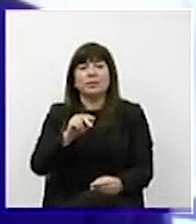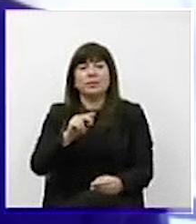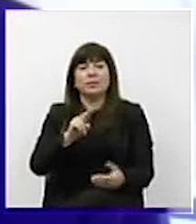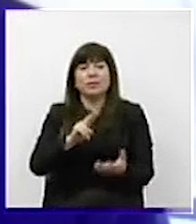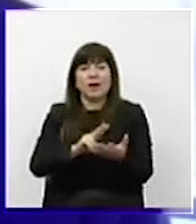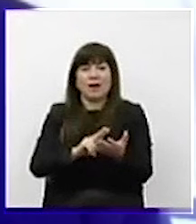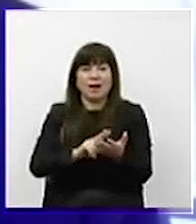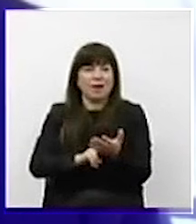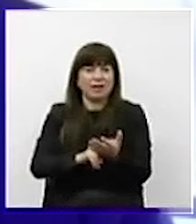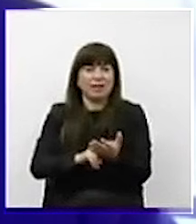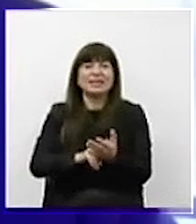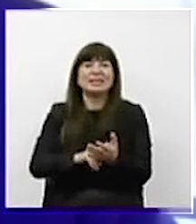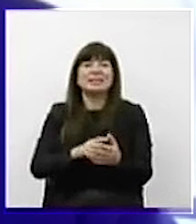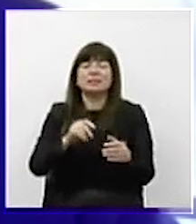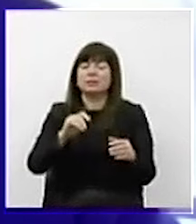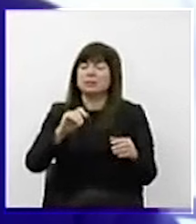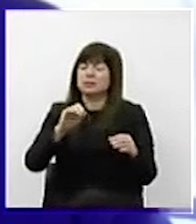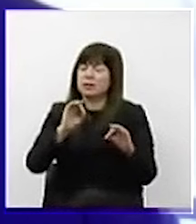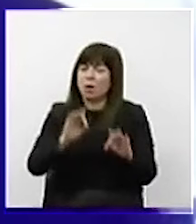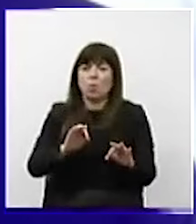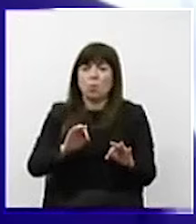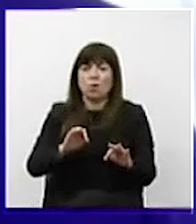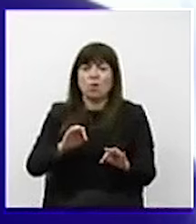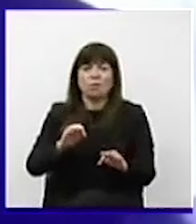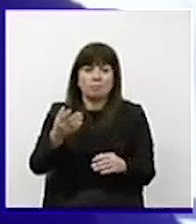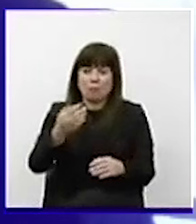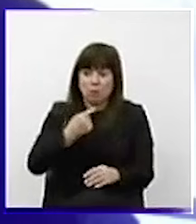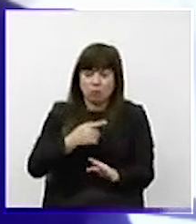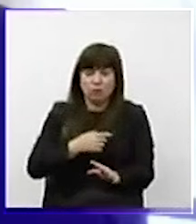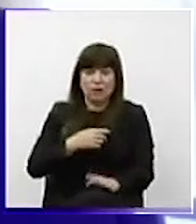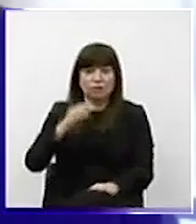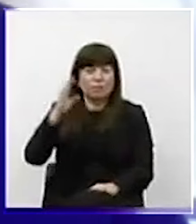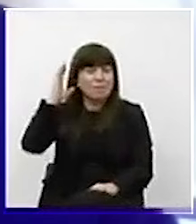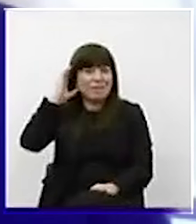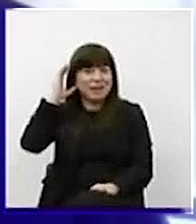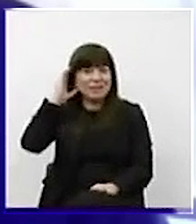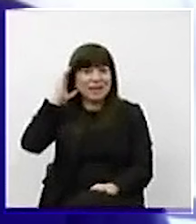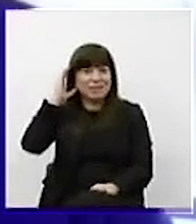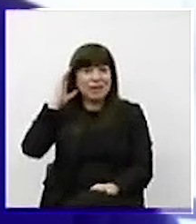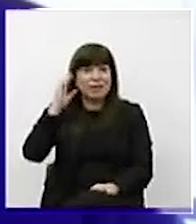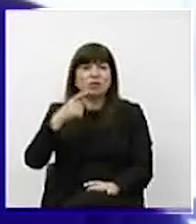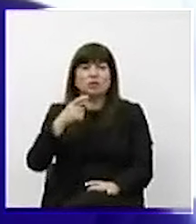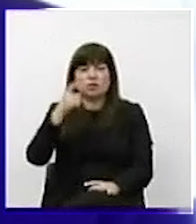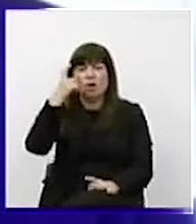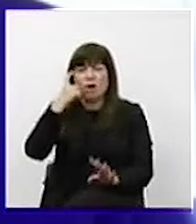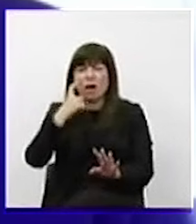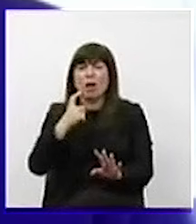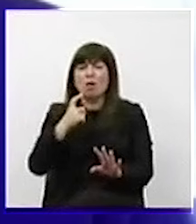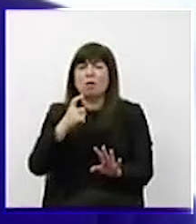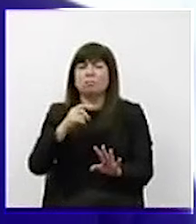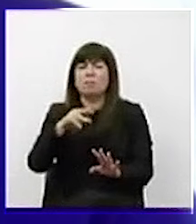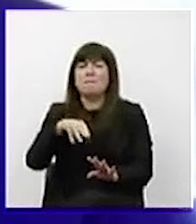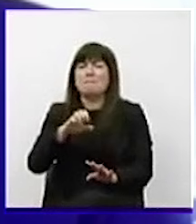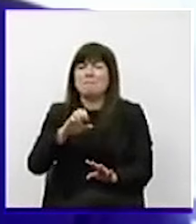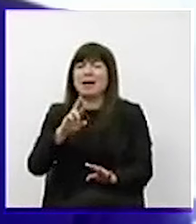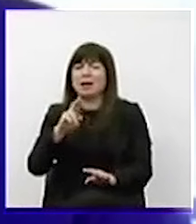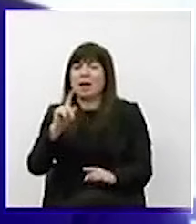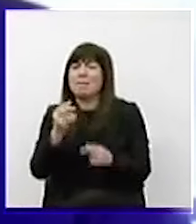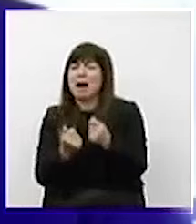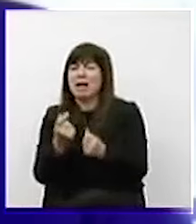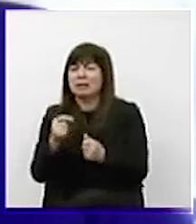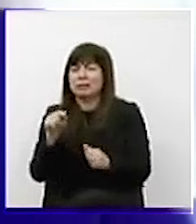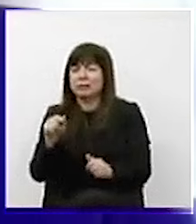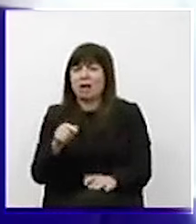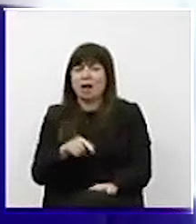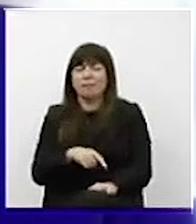for sure, de seguro, que Bachelet habría, porque me lo preguntaron, habría sido más conservadora la Merkel. Agregué que no